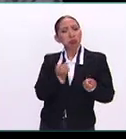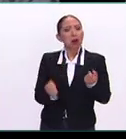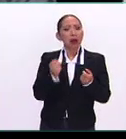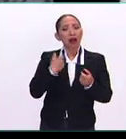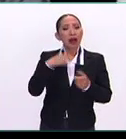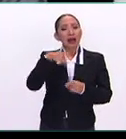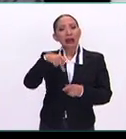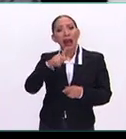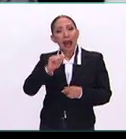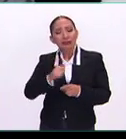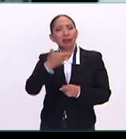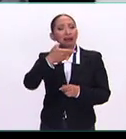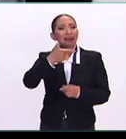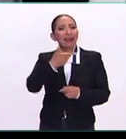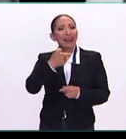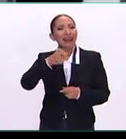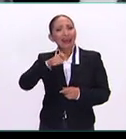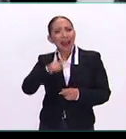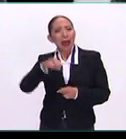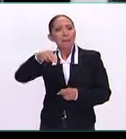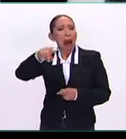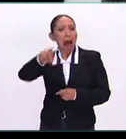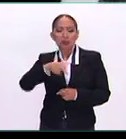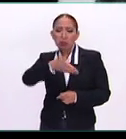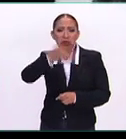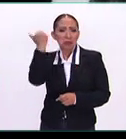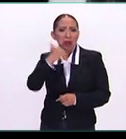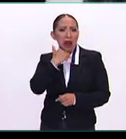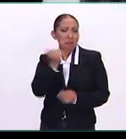en Kant, en Hegel y en Marx que no